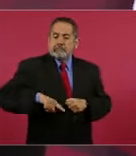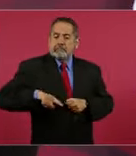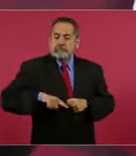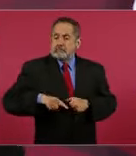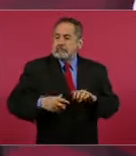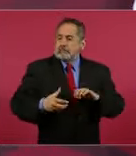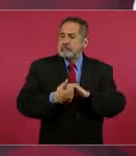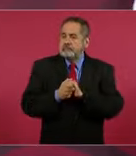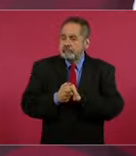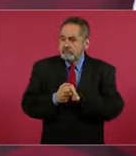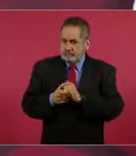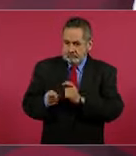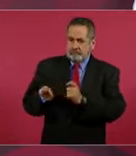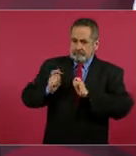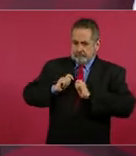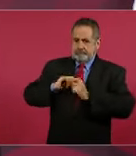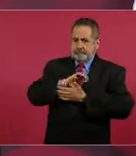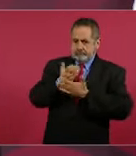influencias,